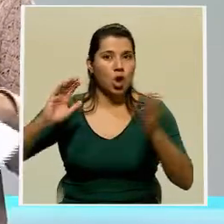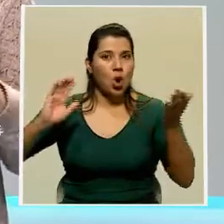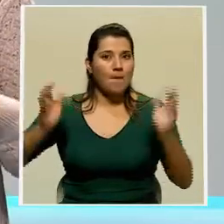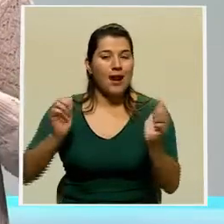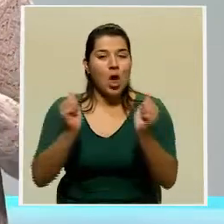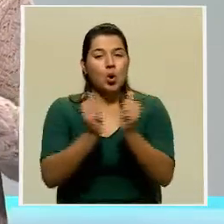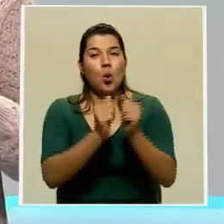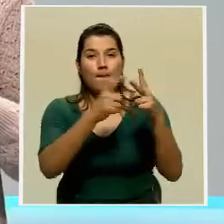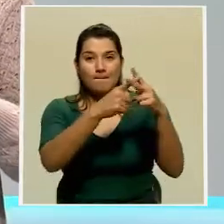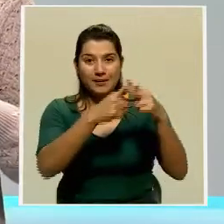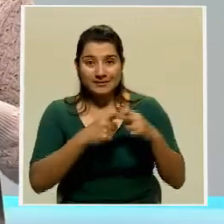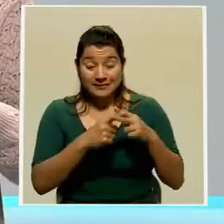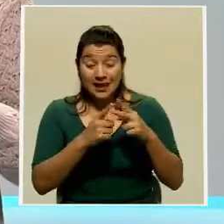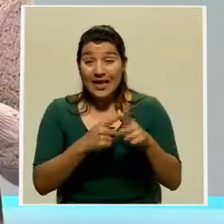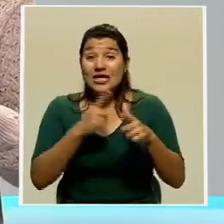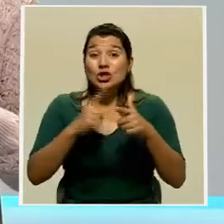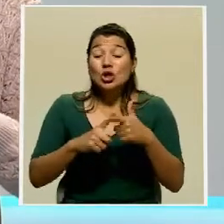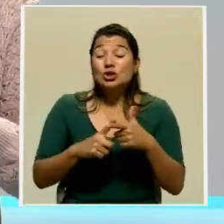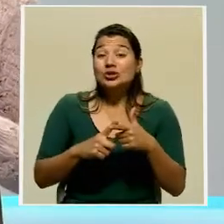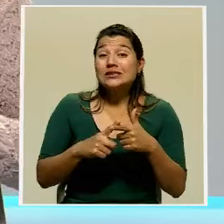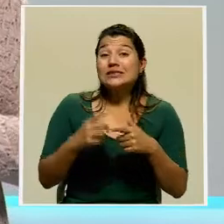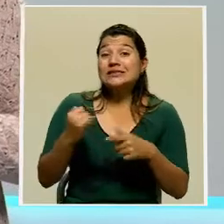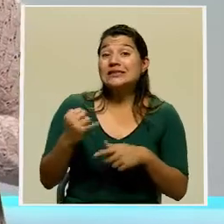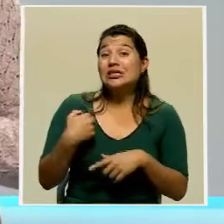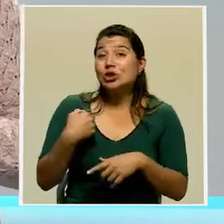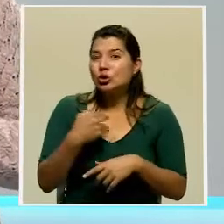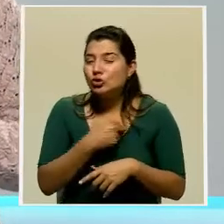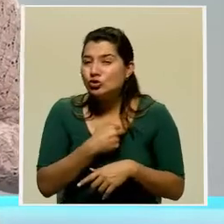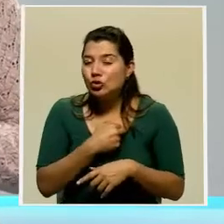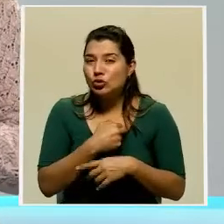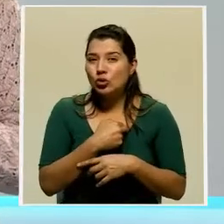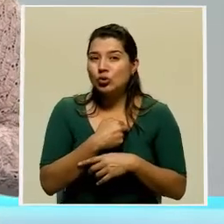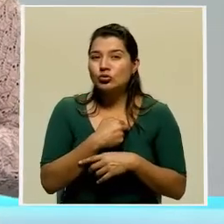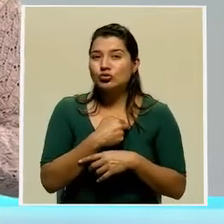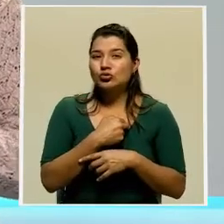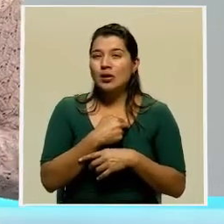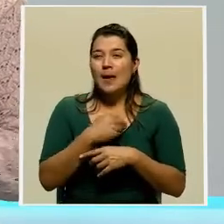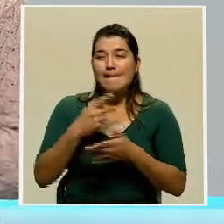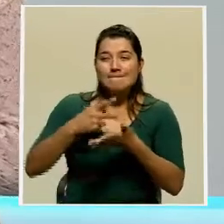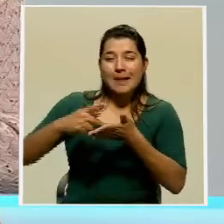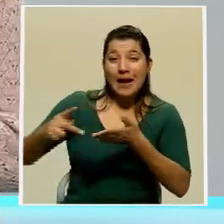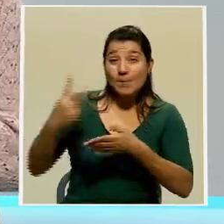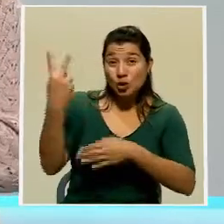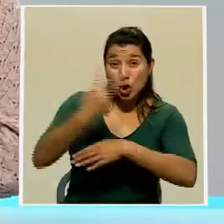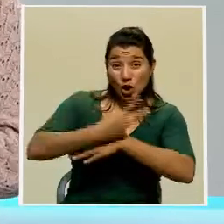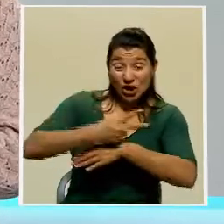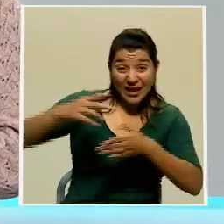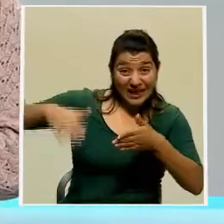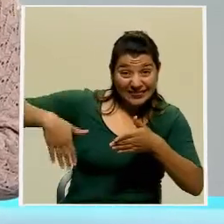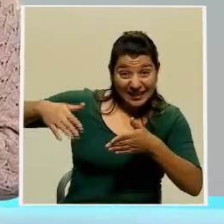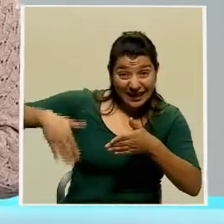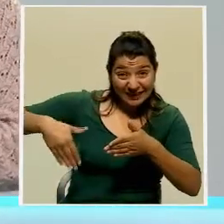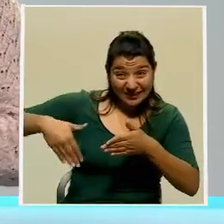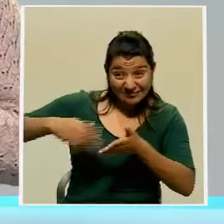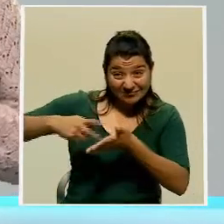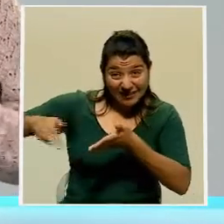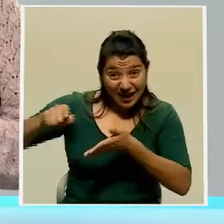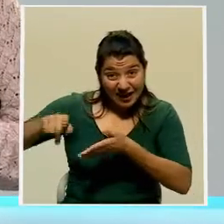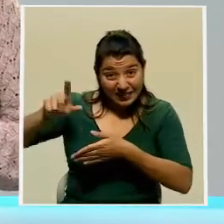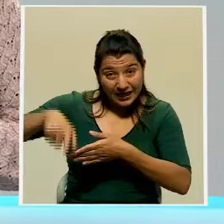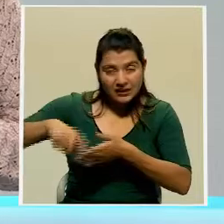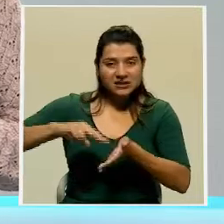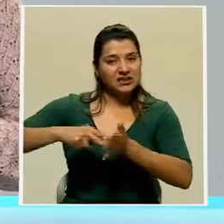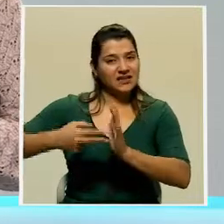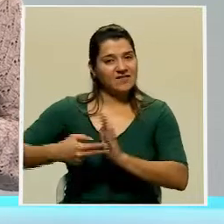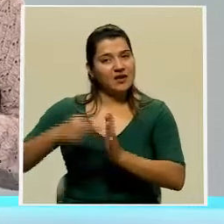préstamos. Saber que si nos vamos a pasar 2 días incluso del pago, pues eso va a representar incluso hasta 5.000 colones de más. Tener